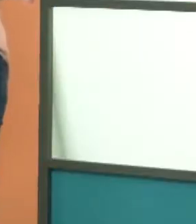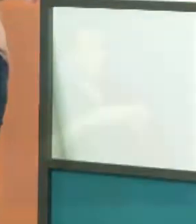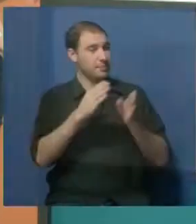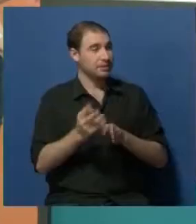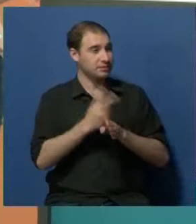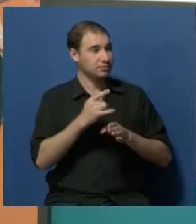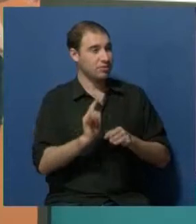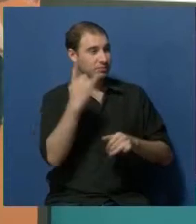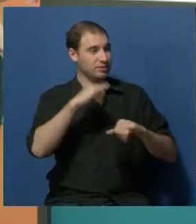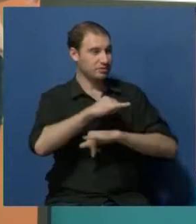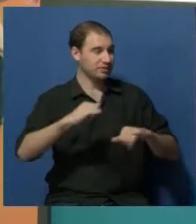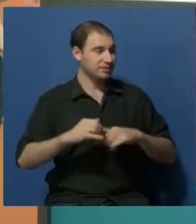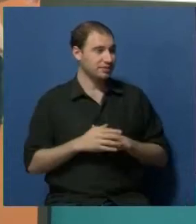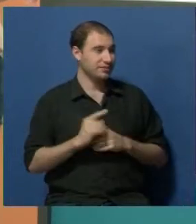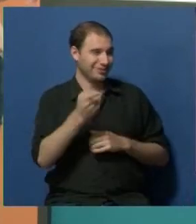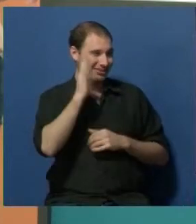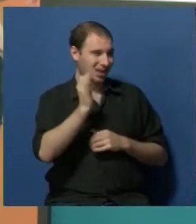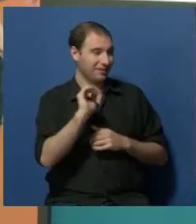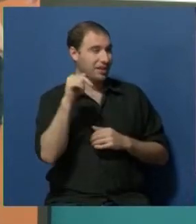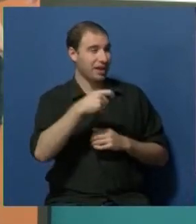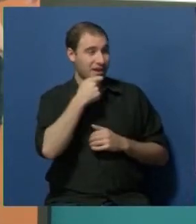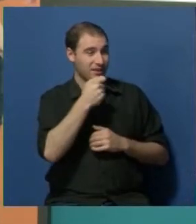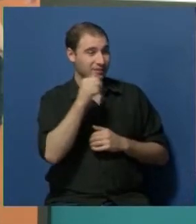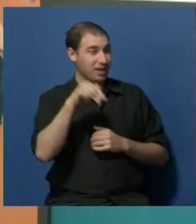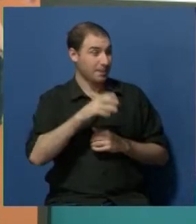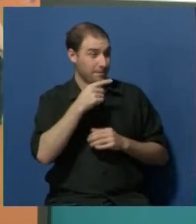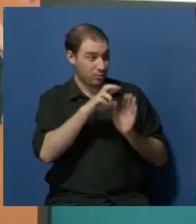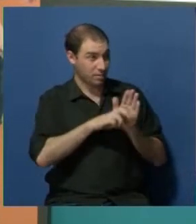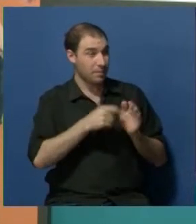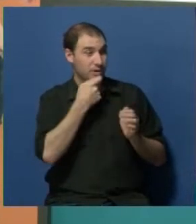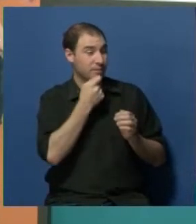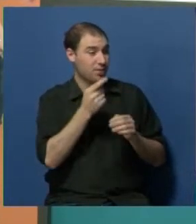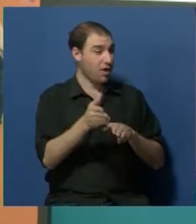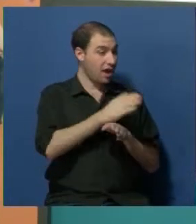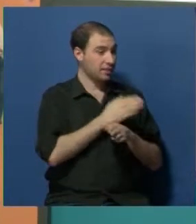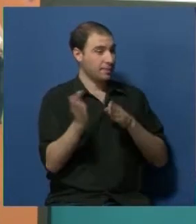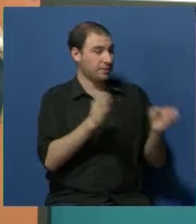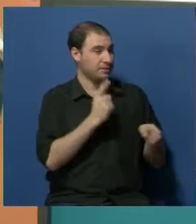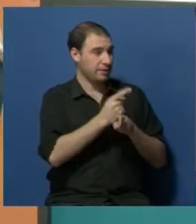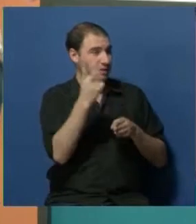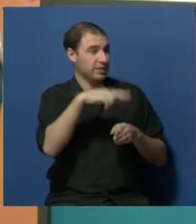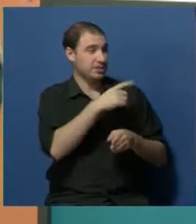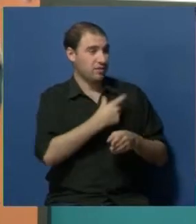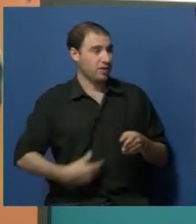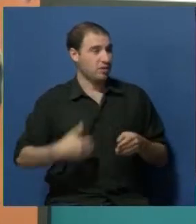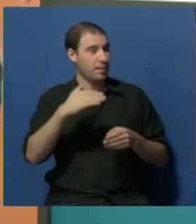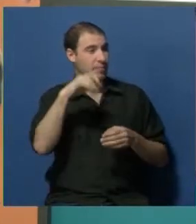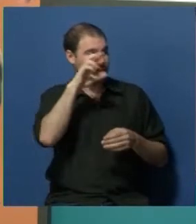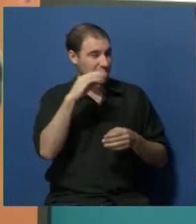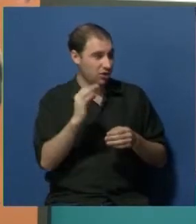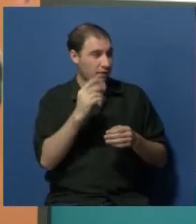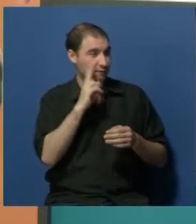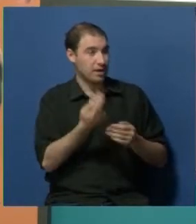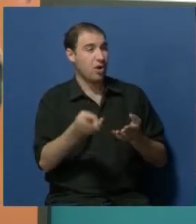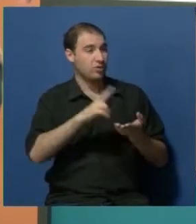segundo bloque en Universidad Noticias. Ustedes saben que las entrevistas que tenemos aquí en el programa, como la que tuvimos en el primer bloque con la vicegobernadora Laura Montero, pueden